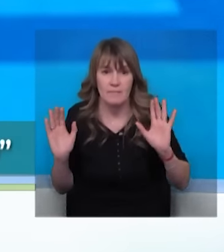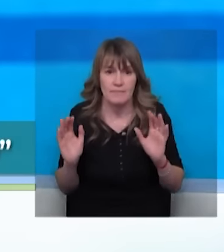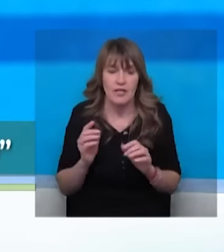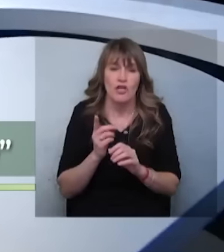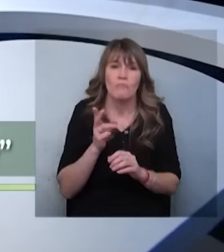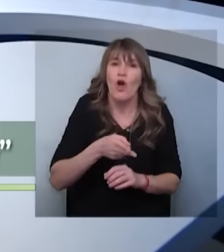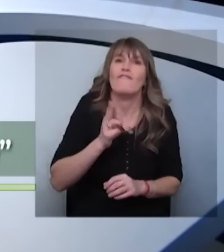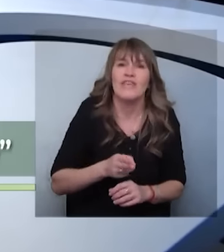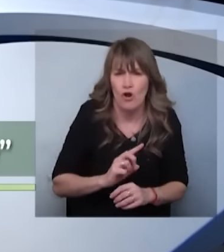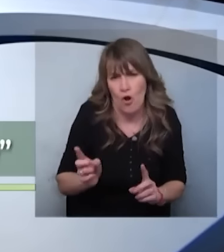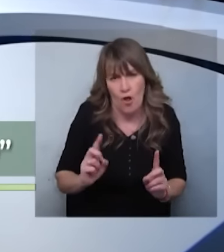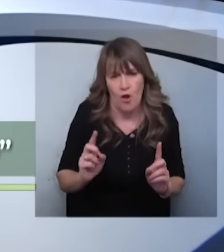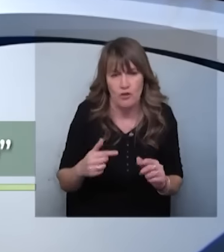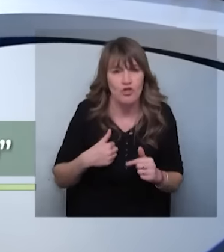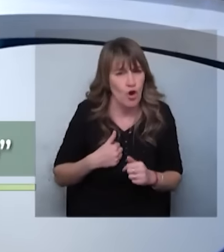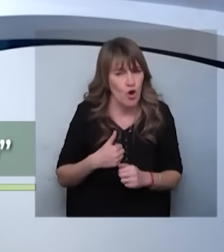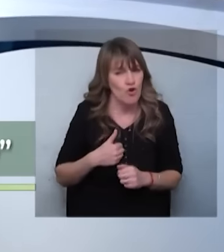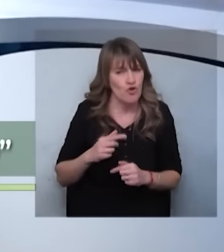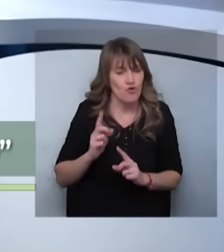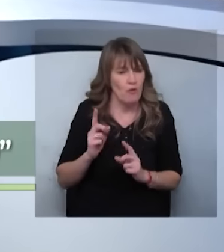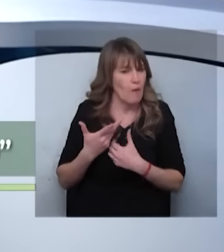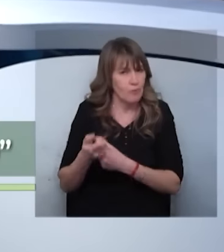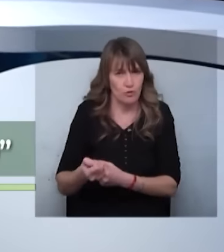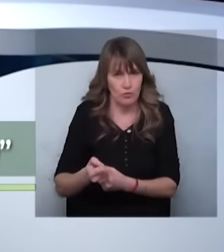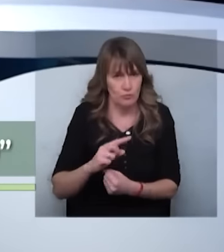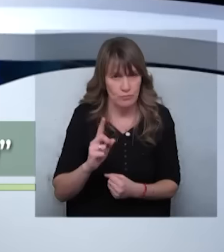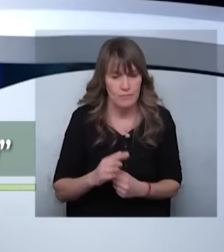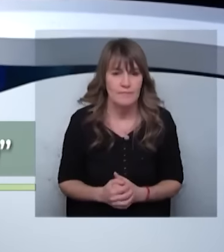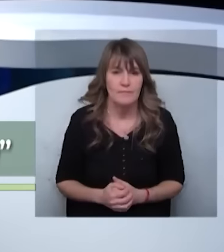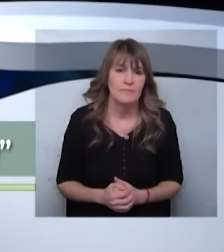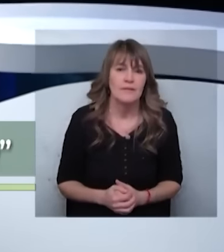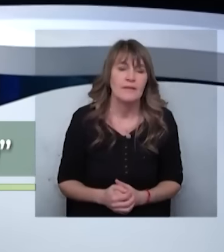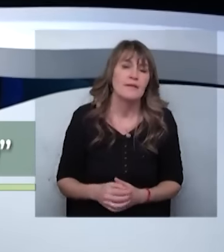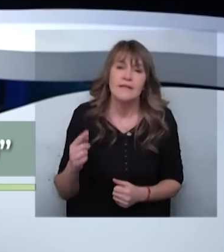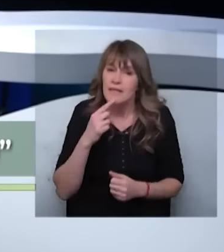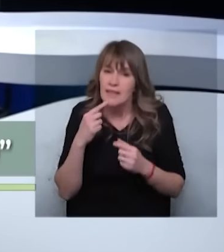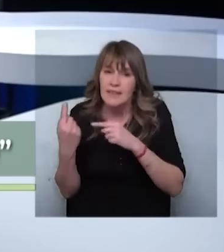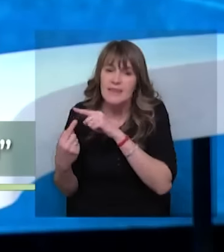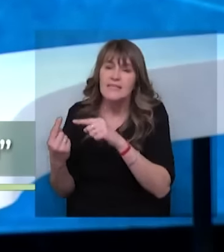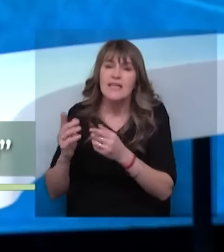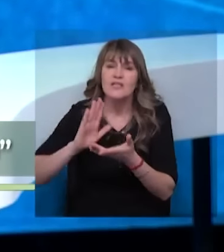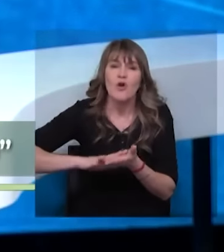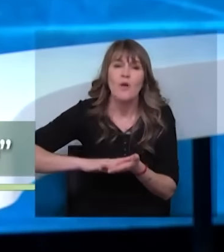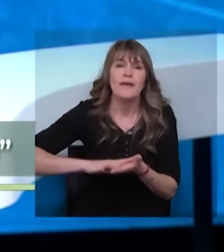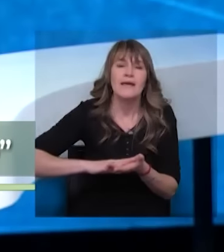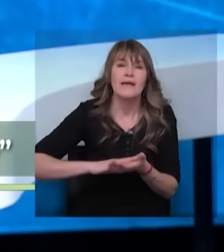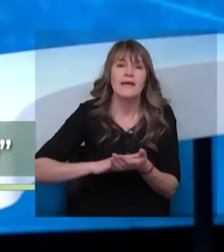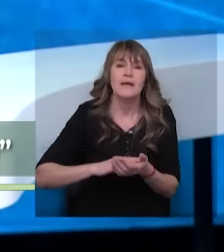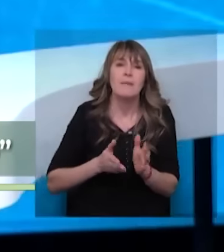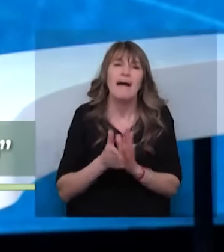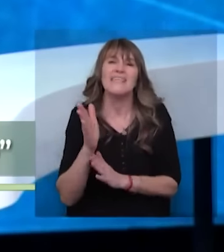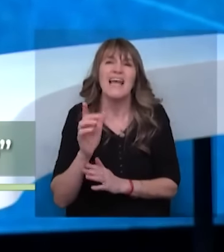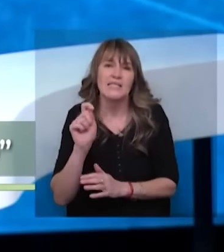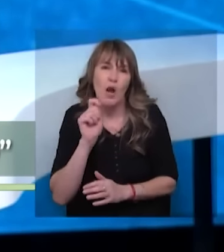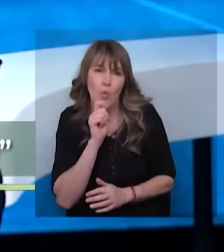pueda hacer yo no comparto o sea lo ha dicho él no pero se ha hablado mucho de ese famoso pasea sal lugar del presidente a